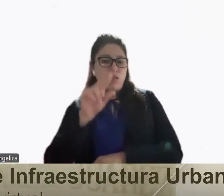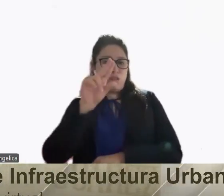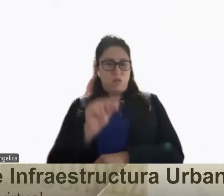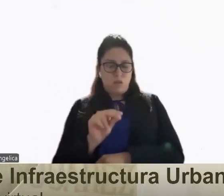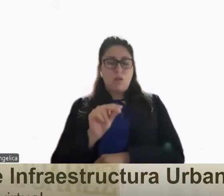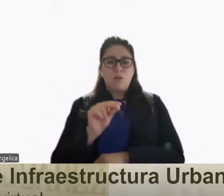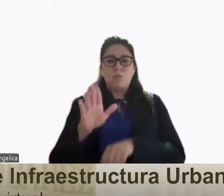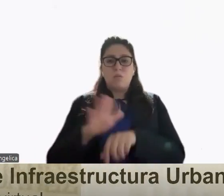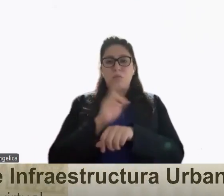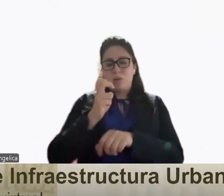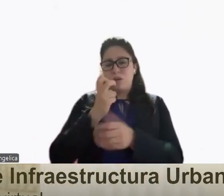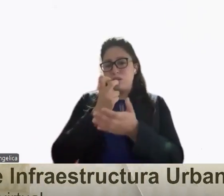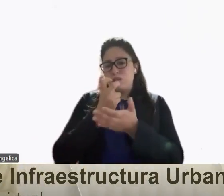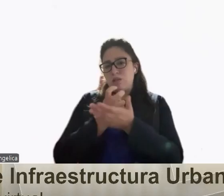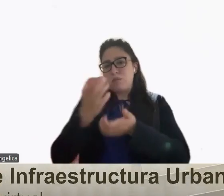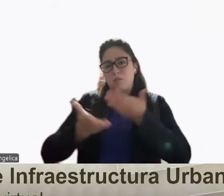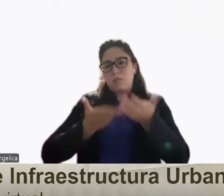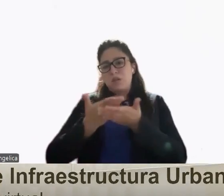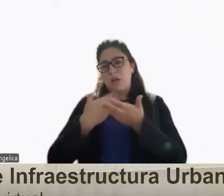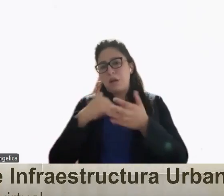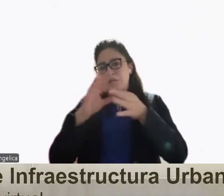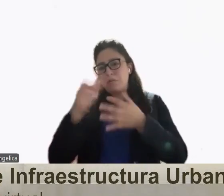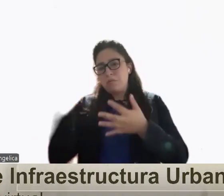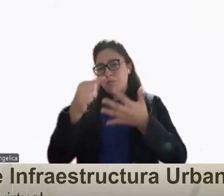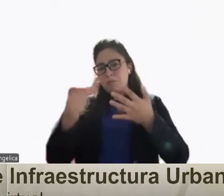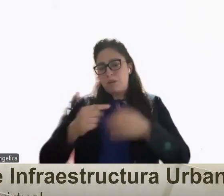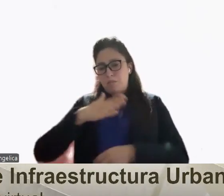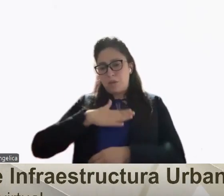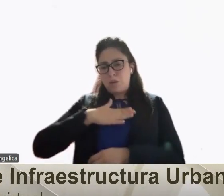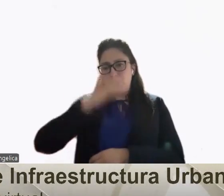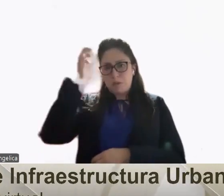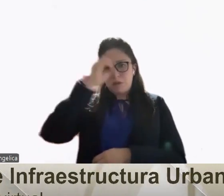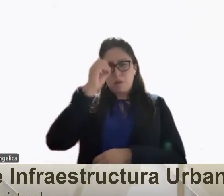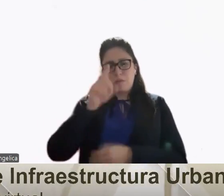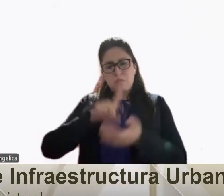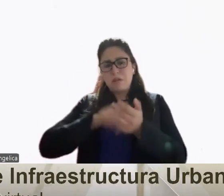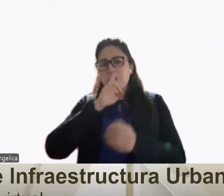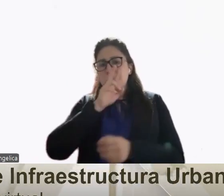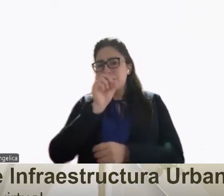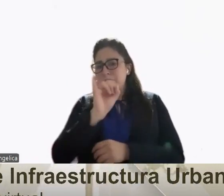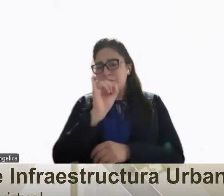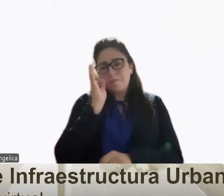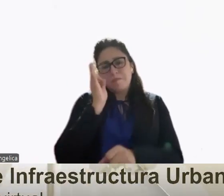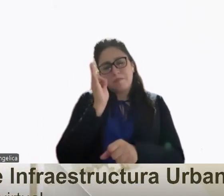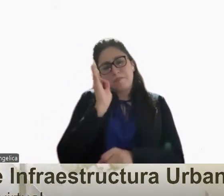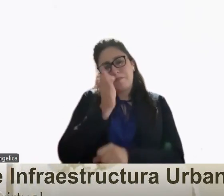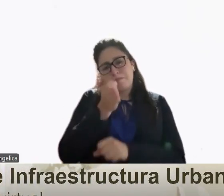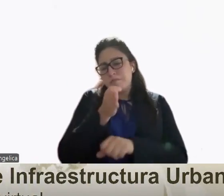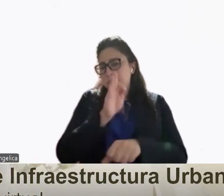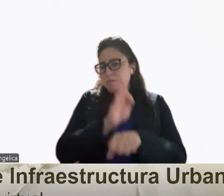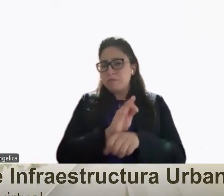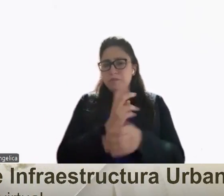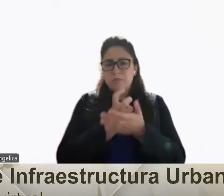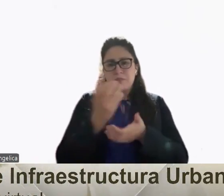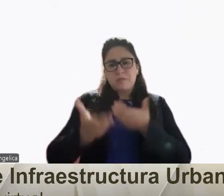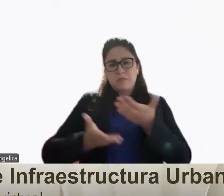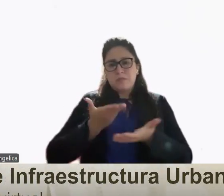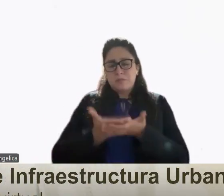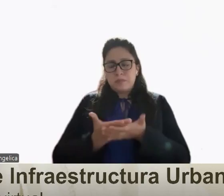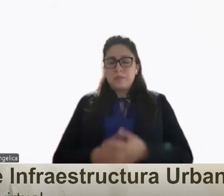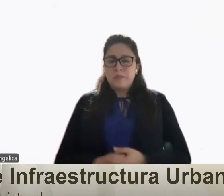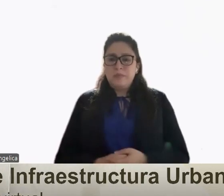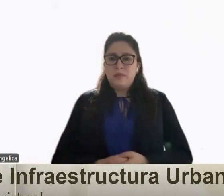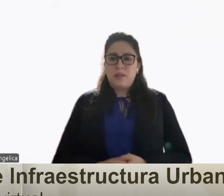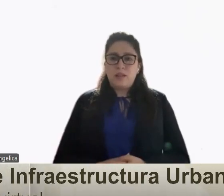esos argumentos que hemos planteado y pues que evidentemente creo que no compartimos del todo, ¿no?